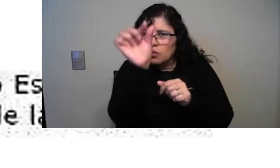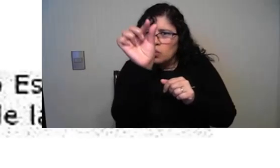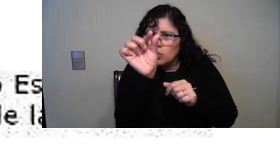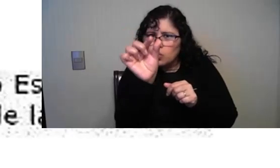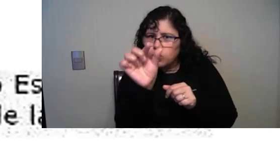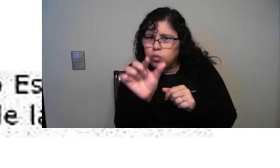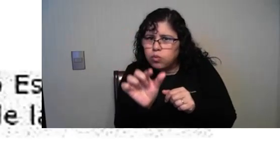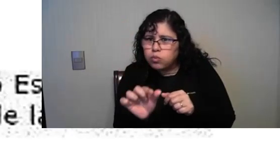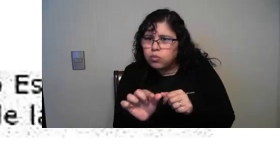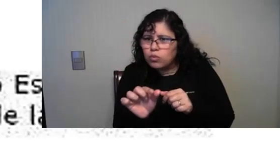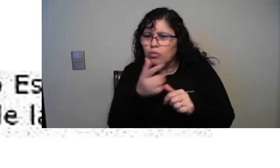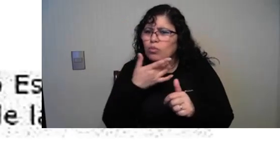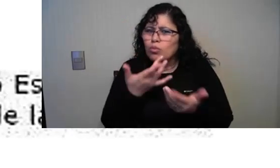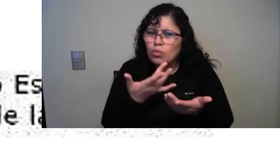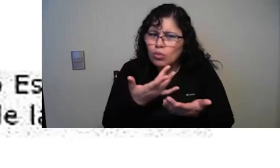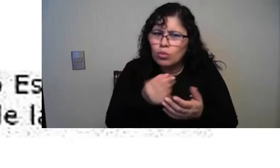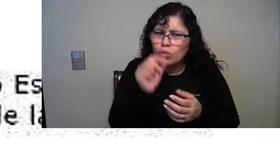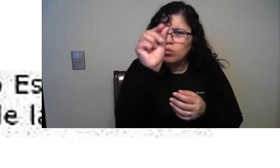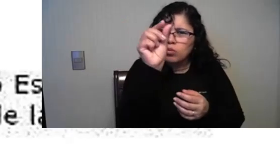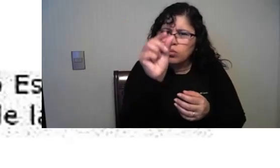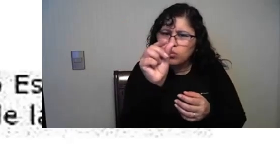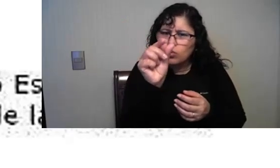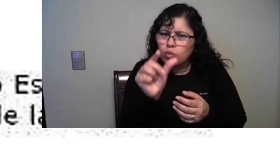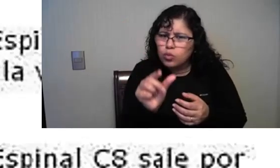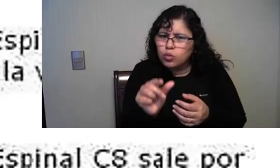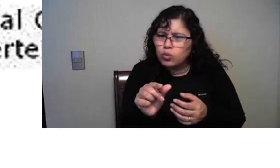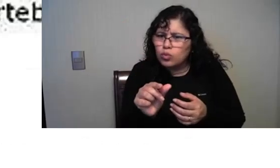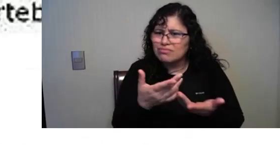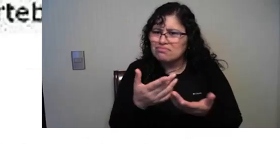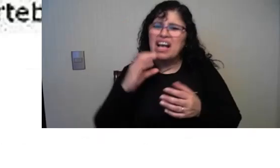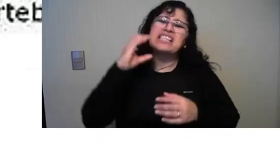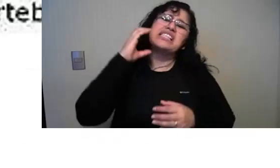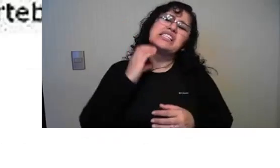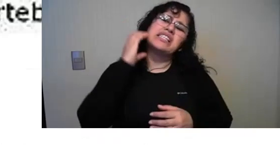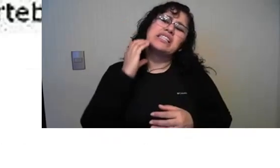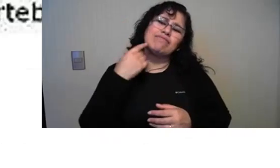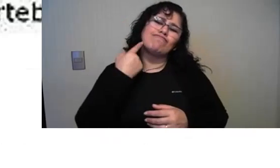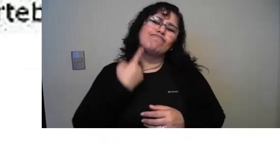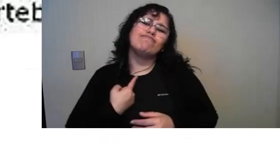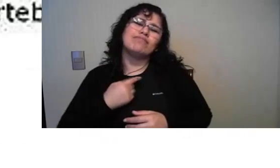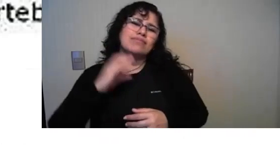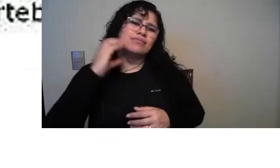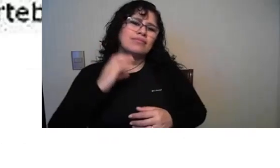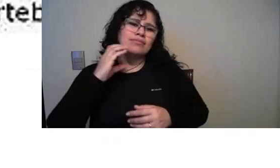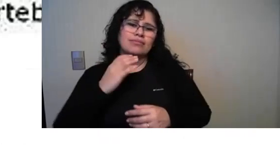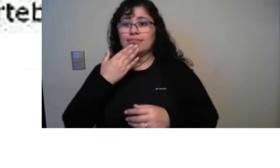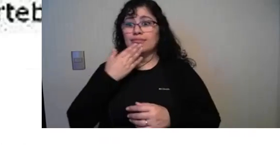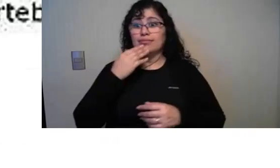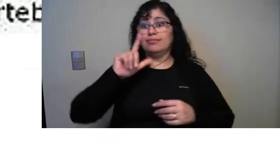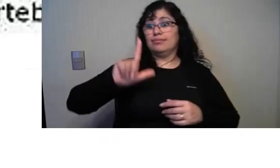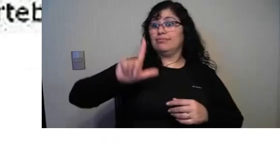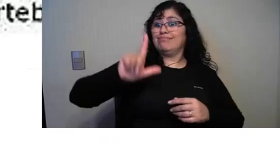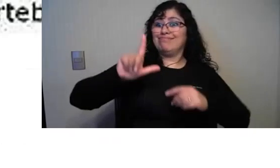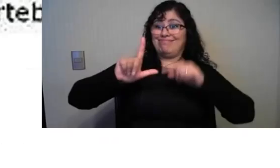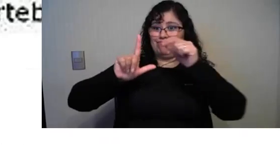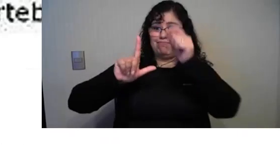de la médula espinal a nivel cervical y a nivel lumbar. Esto tiene